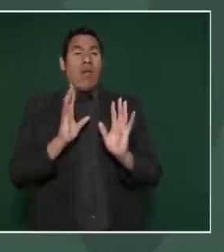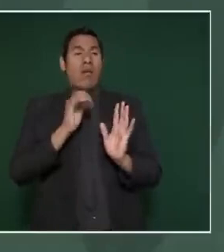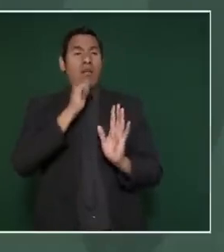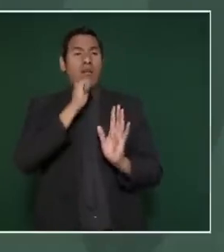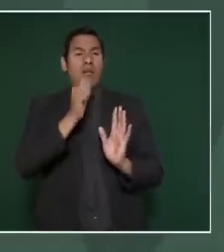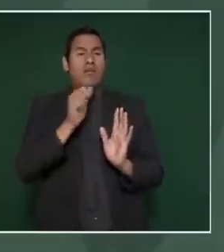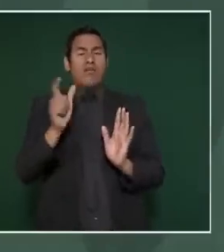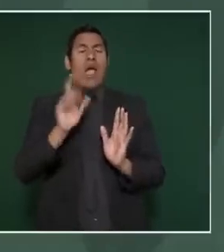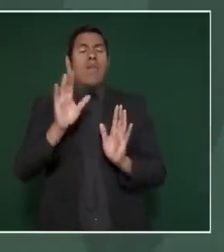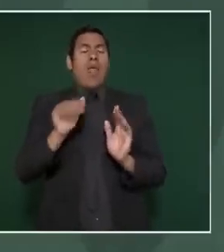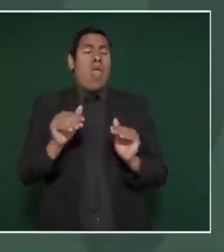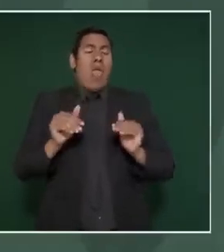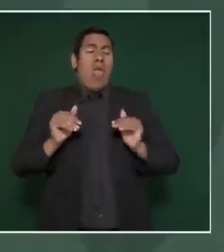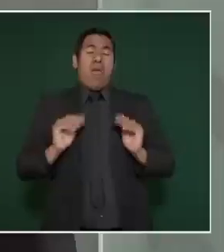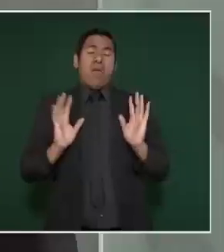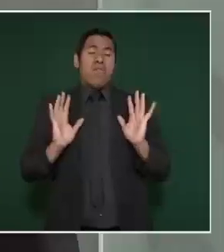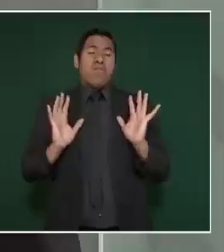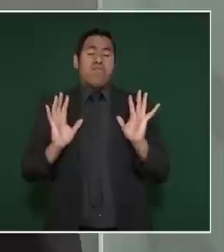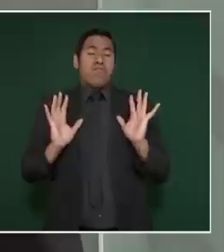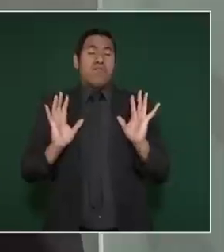se echan para atrás.